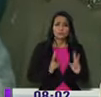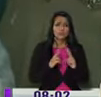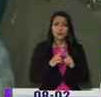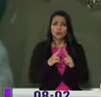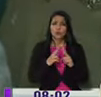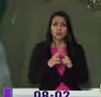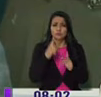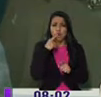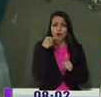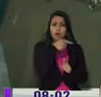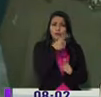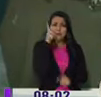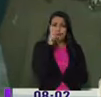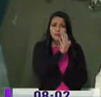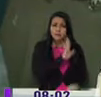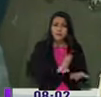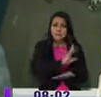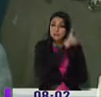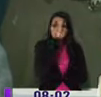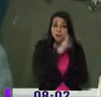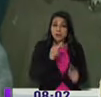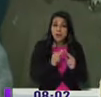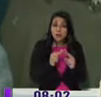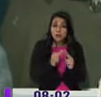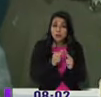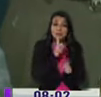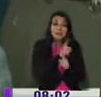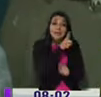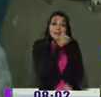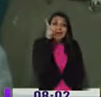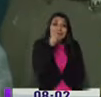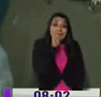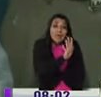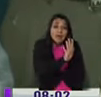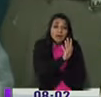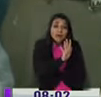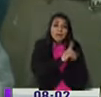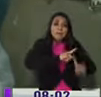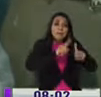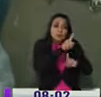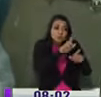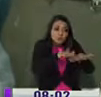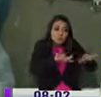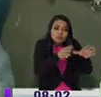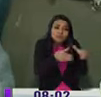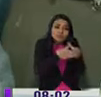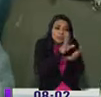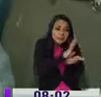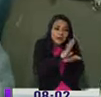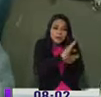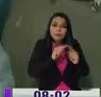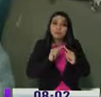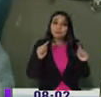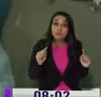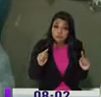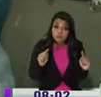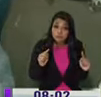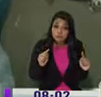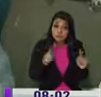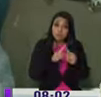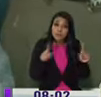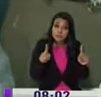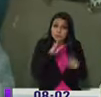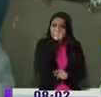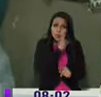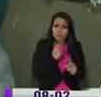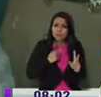López Rat como dirigente. El Colazo es dirigente en su sector. Mientras tanto,